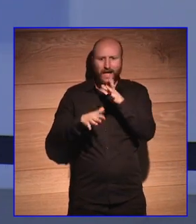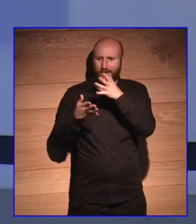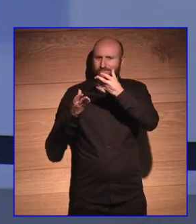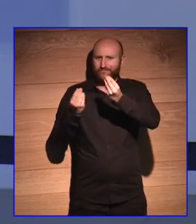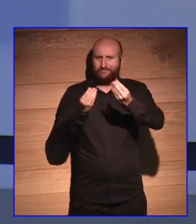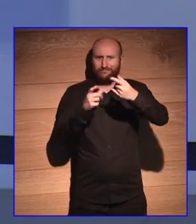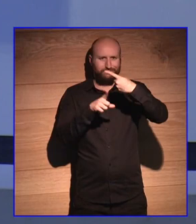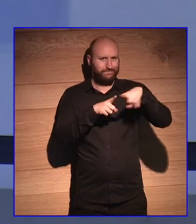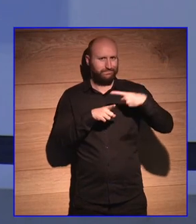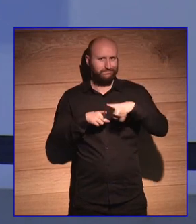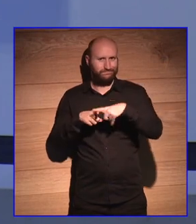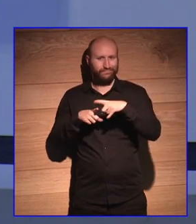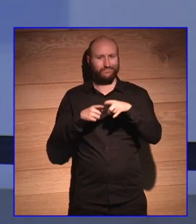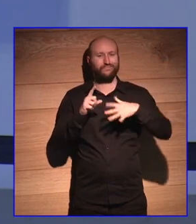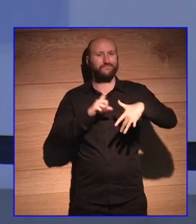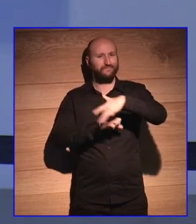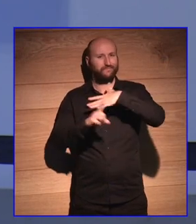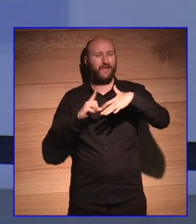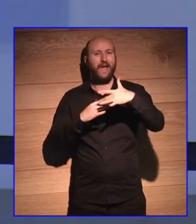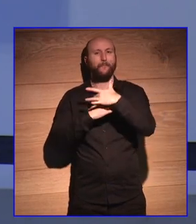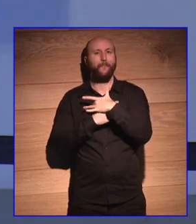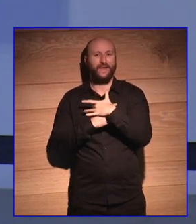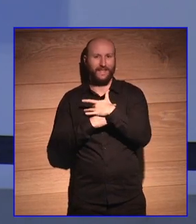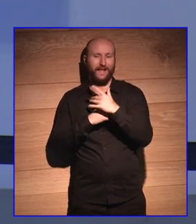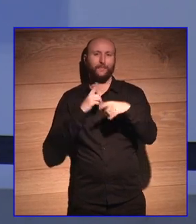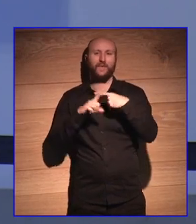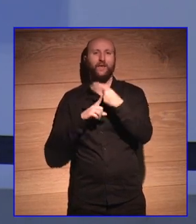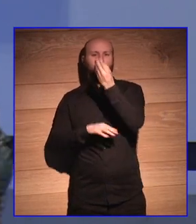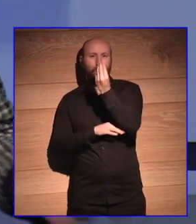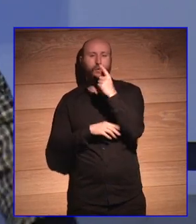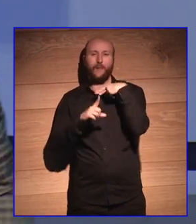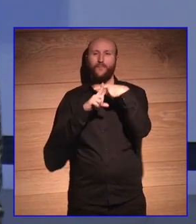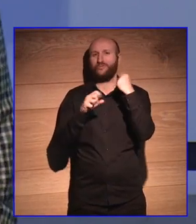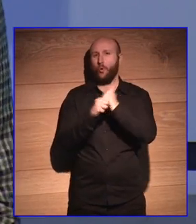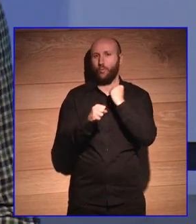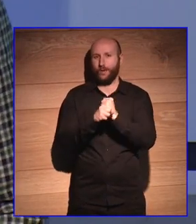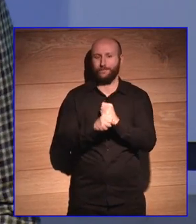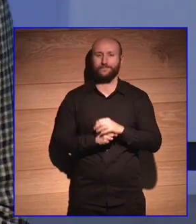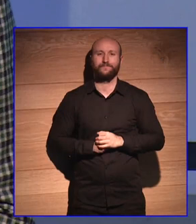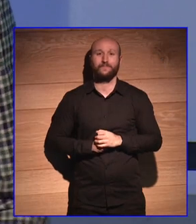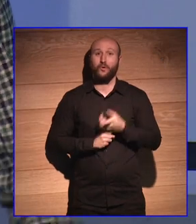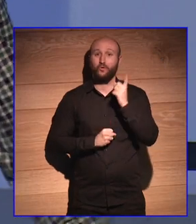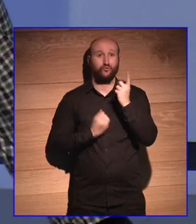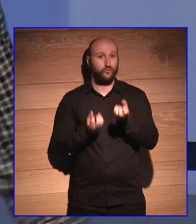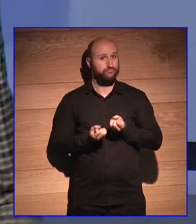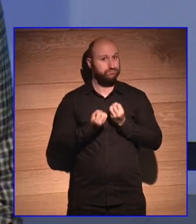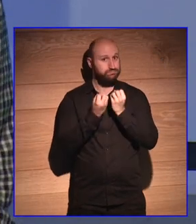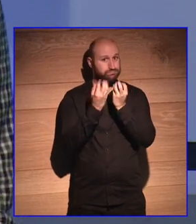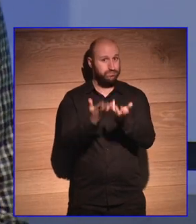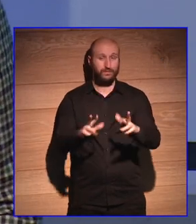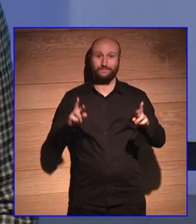marcha en torno a maría de pablos y sobre su figura y su obra así que simplemente se lo quería compartir y espero que